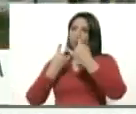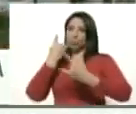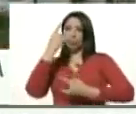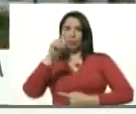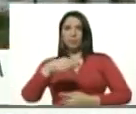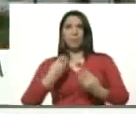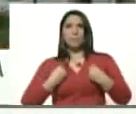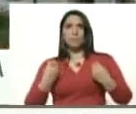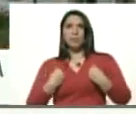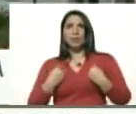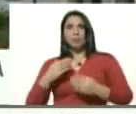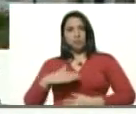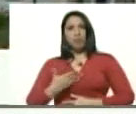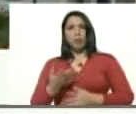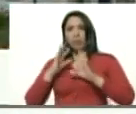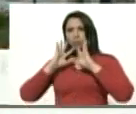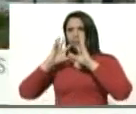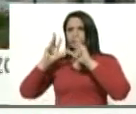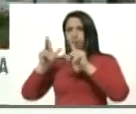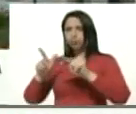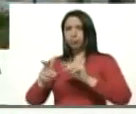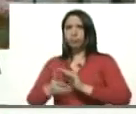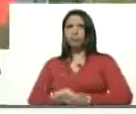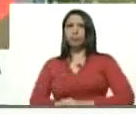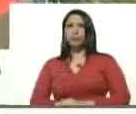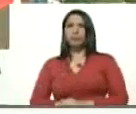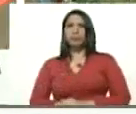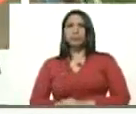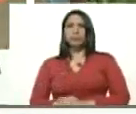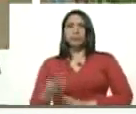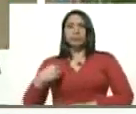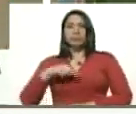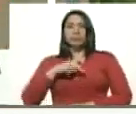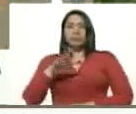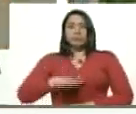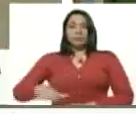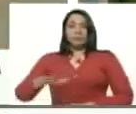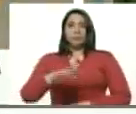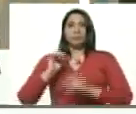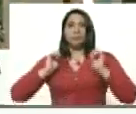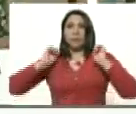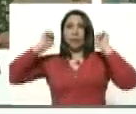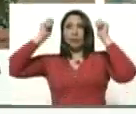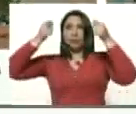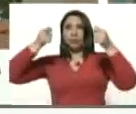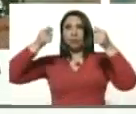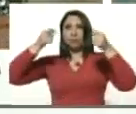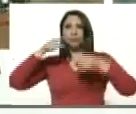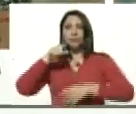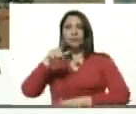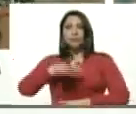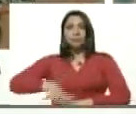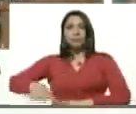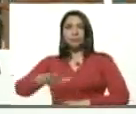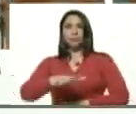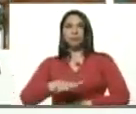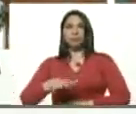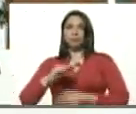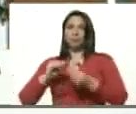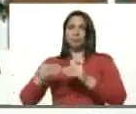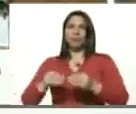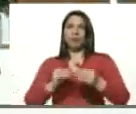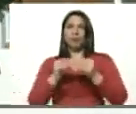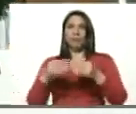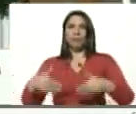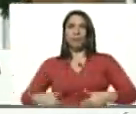la vida. Puedo darle cuenta, presidente, que estamos en la Plaza Capuchino. Esta es una plaza que fue recuperada con